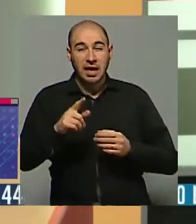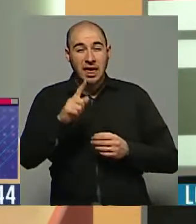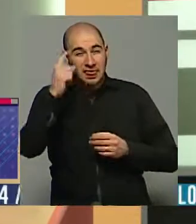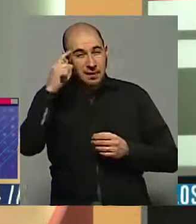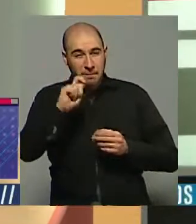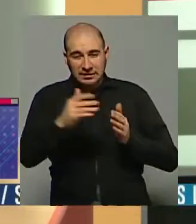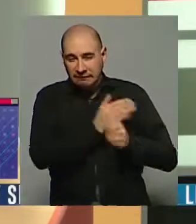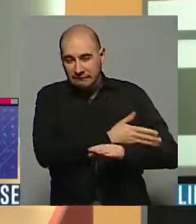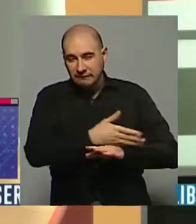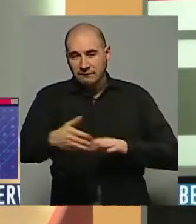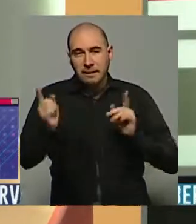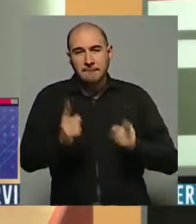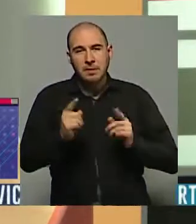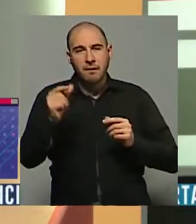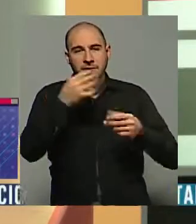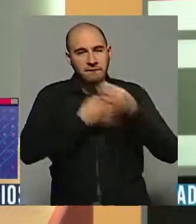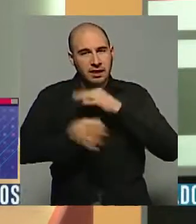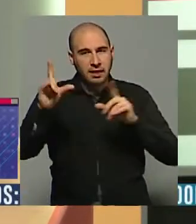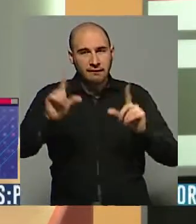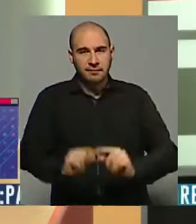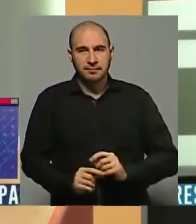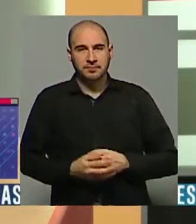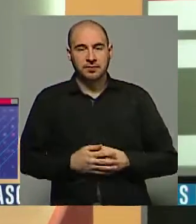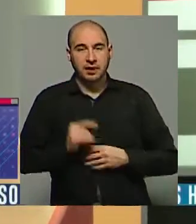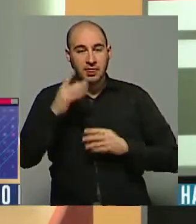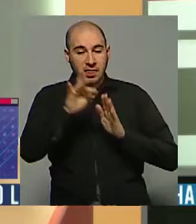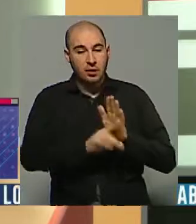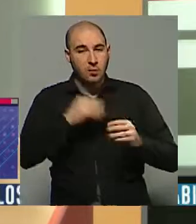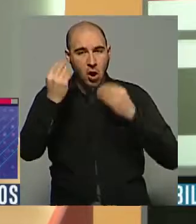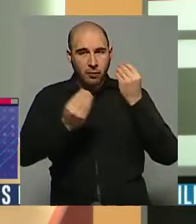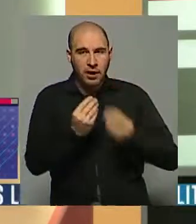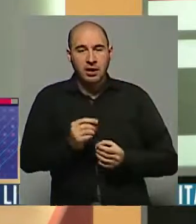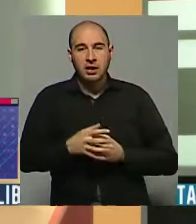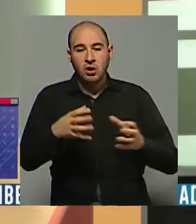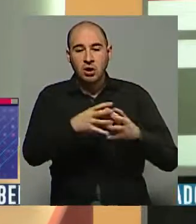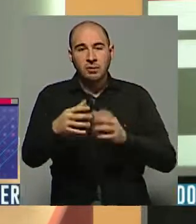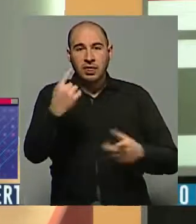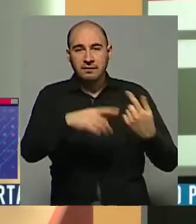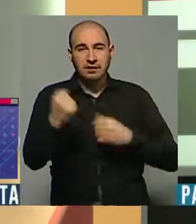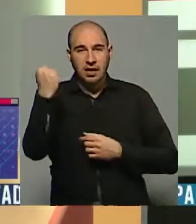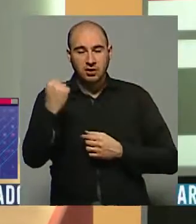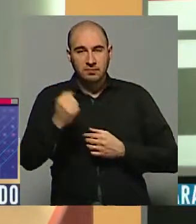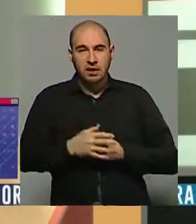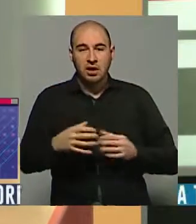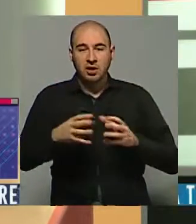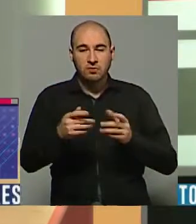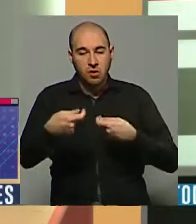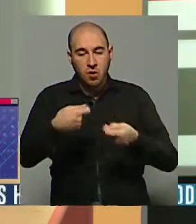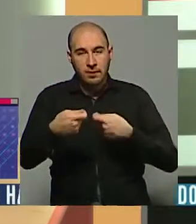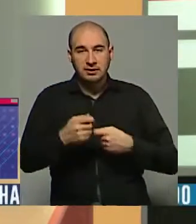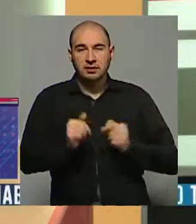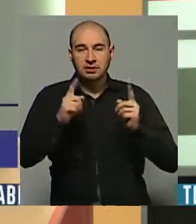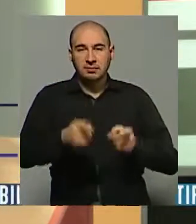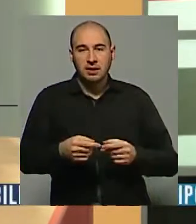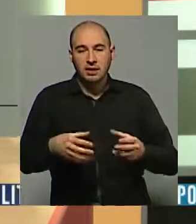mes consecutivo de baja. Otro dato que preocupa a los distintos sectores económicos y especialmente a los comercios y